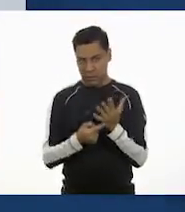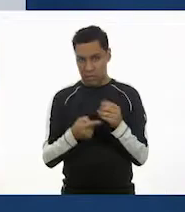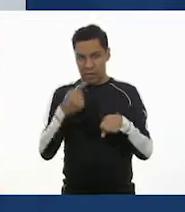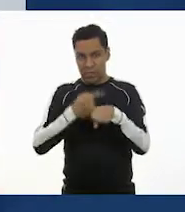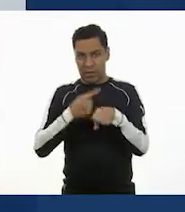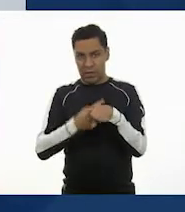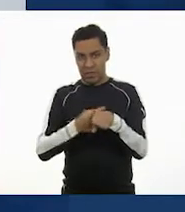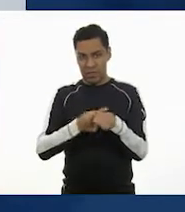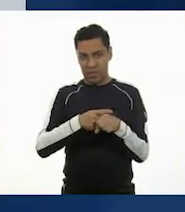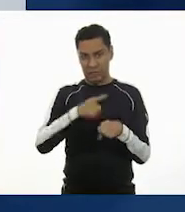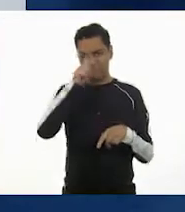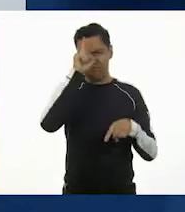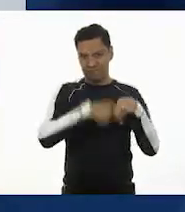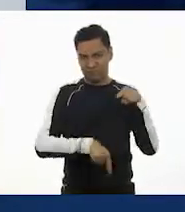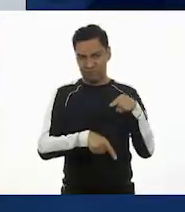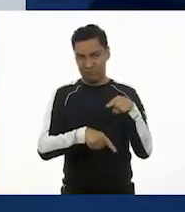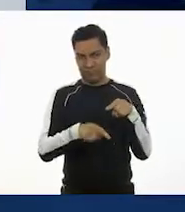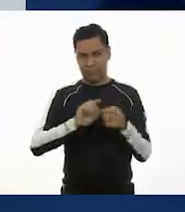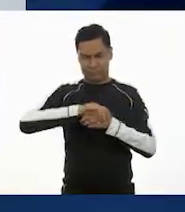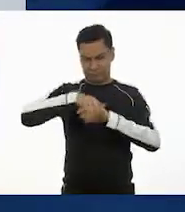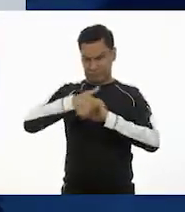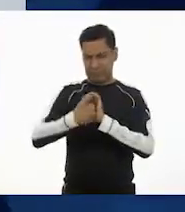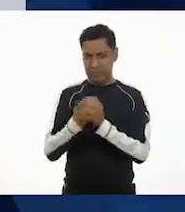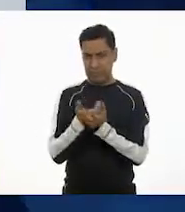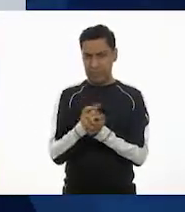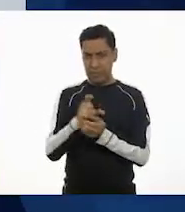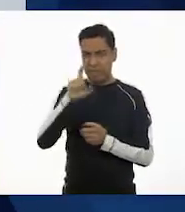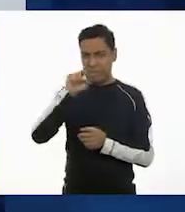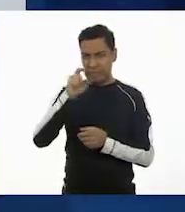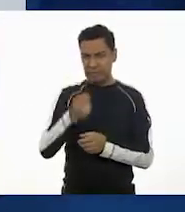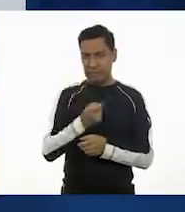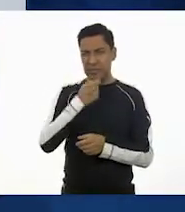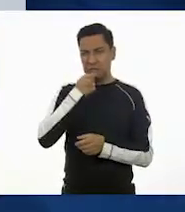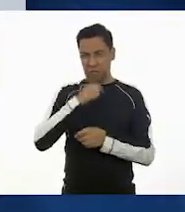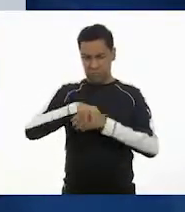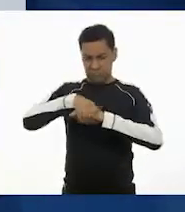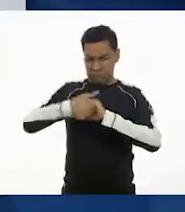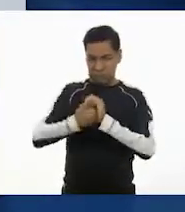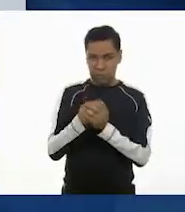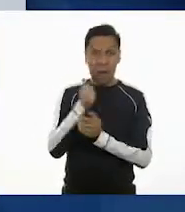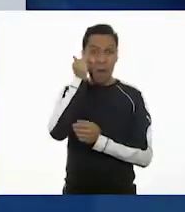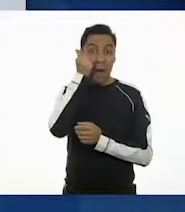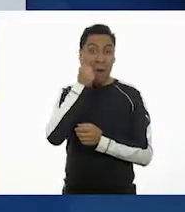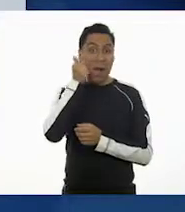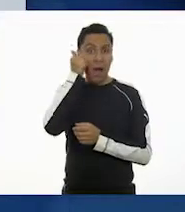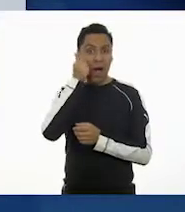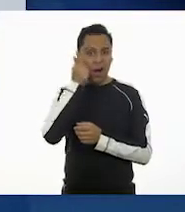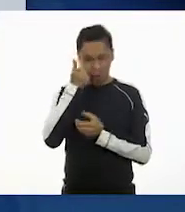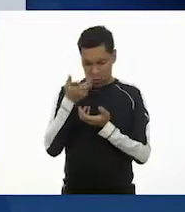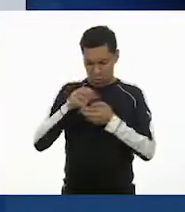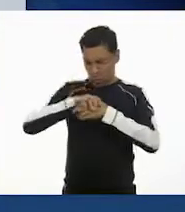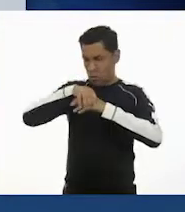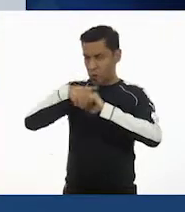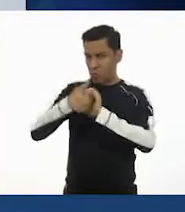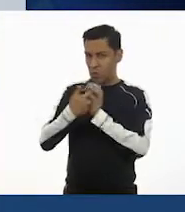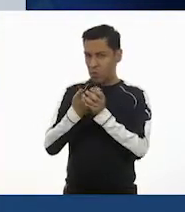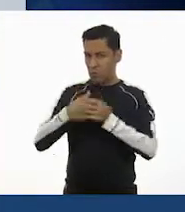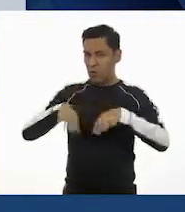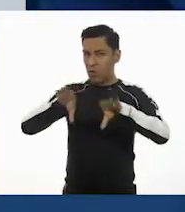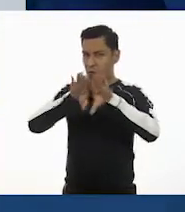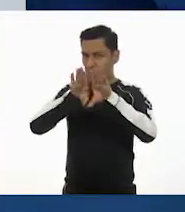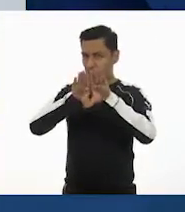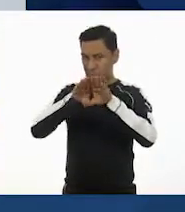lo menos durante 20 segundos, usando mucha agua y jabón. Vamos a ver cómo hay que lavarnos las